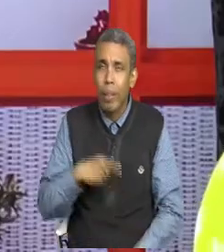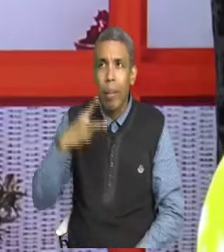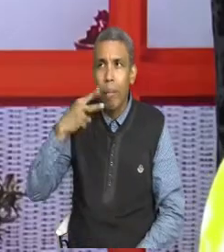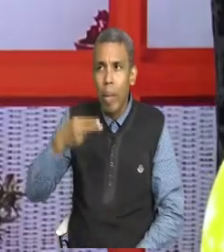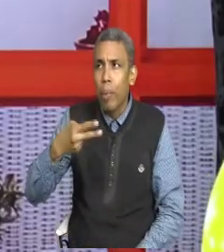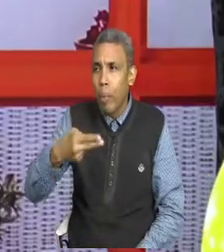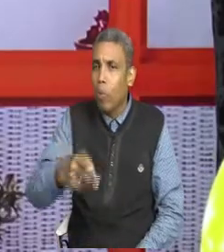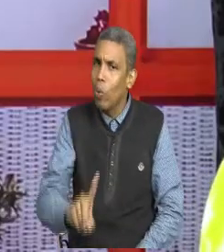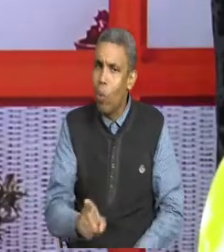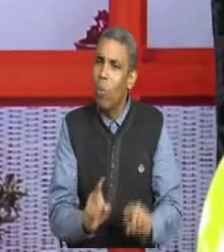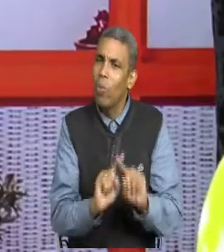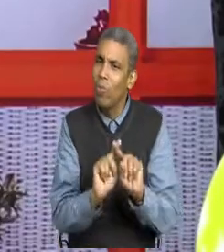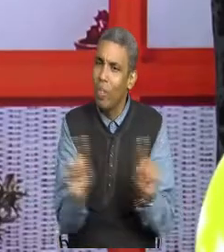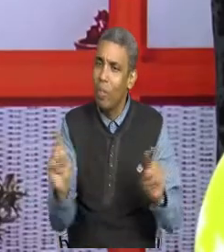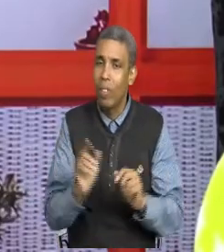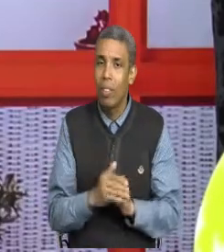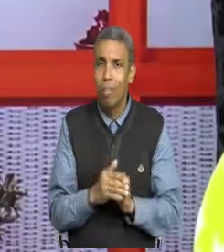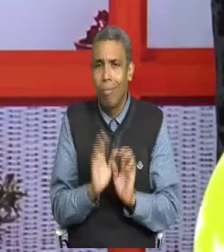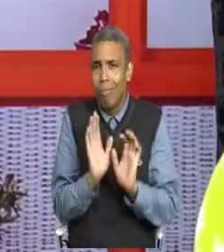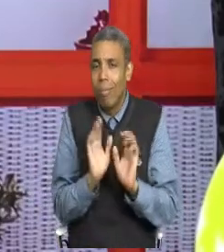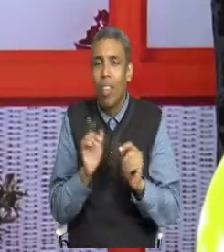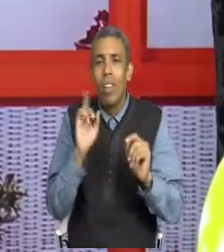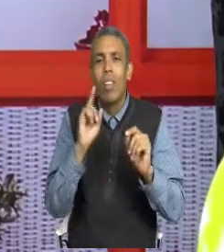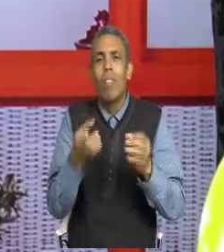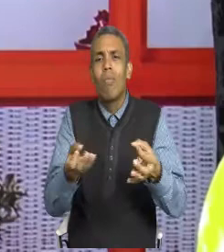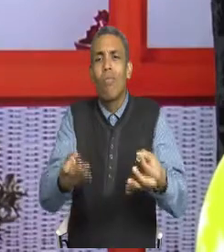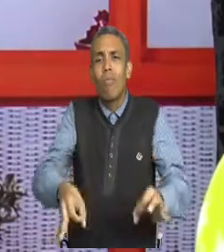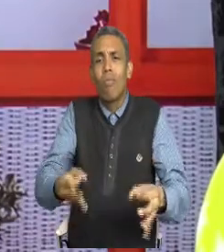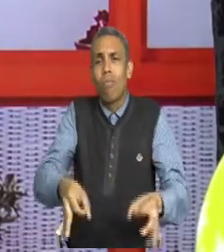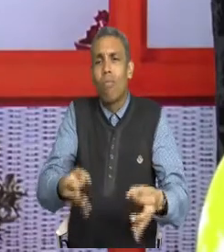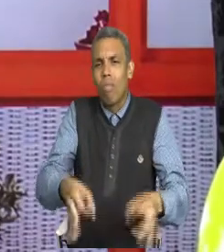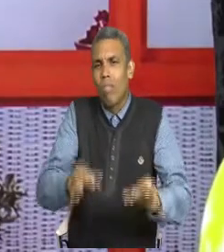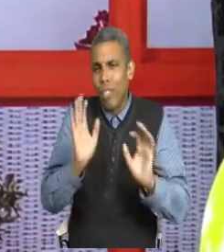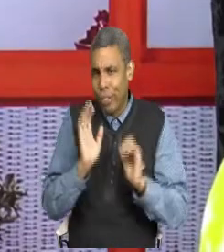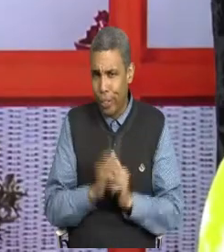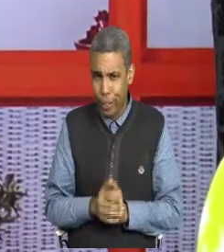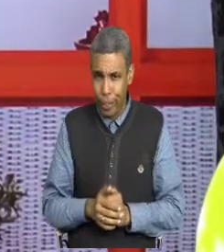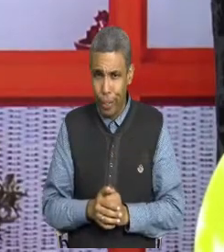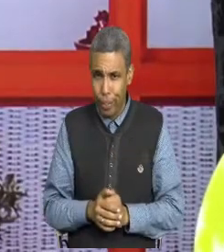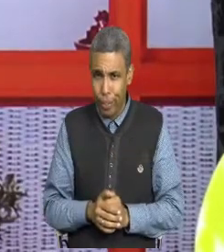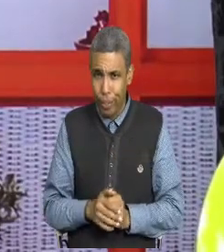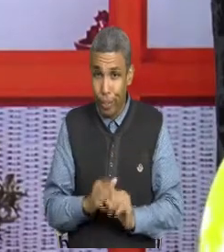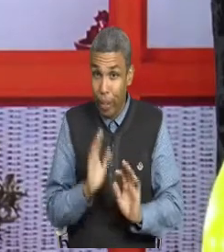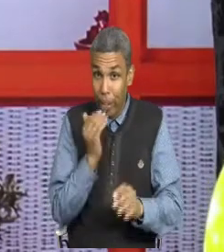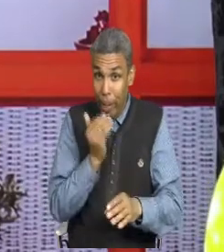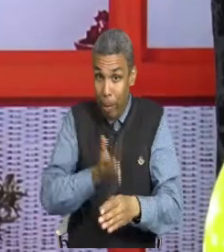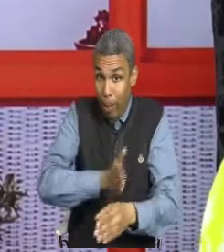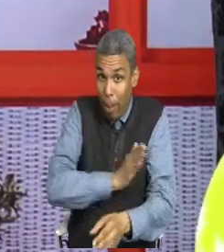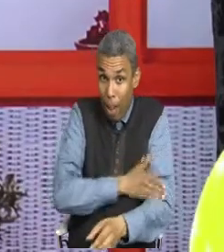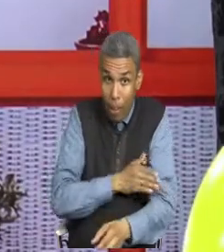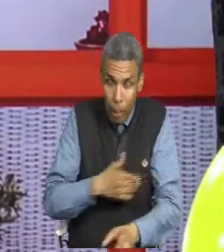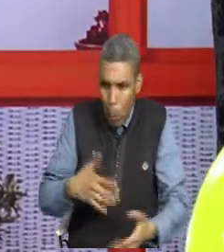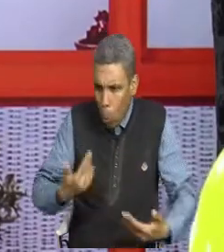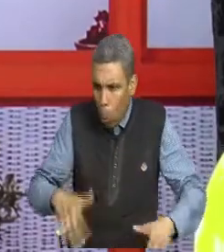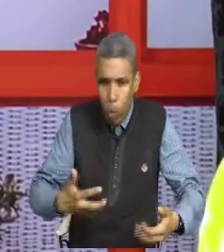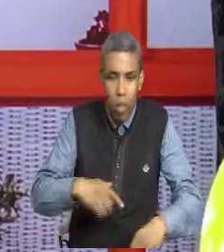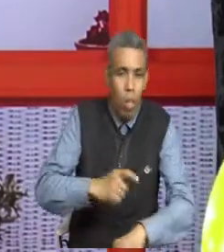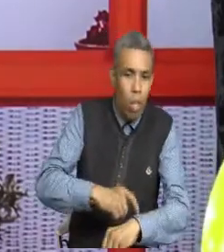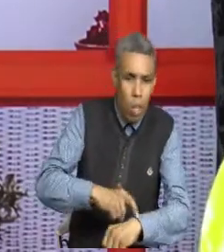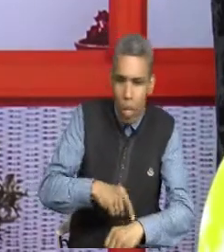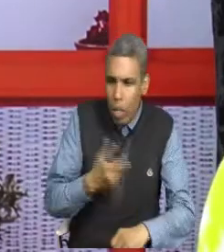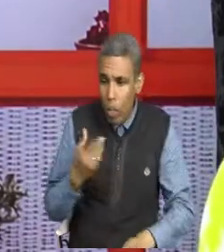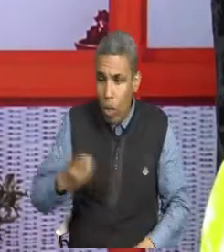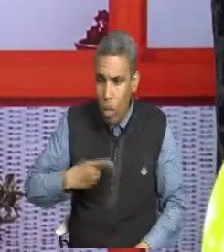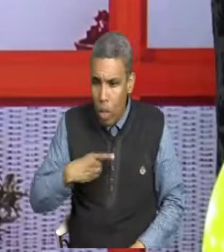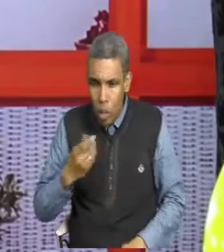innovador, aparte de que es algo muy práctico, ¿sí? De pronto no requiere de tanta anticipación como cuando tú requieres un desayuno, que sí requieres hacerlo con dos